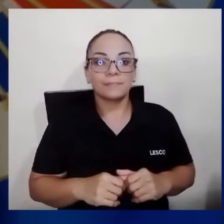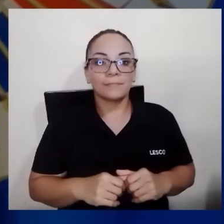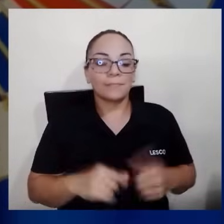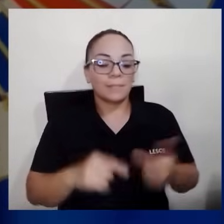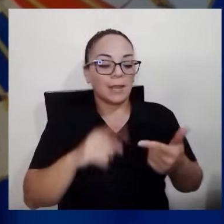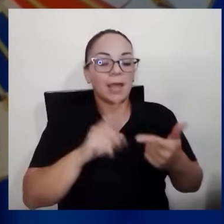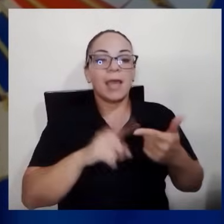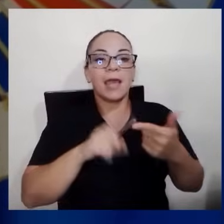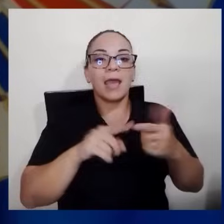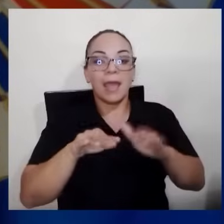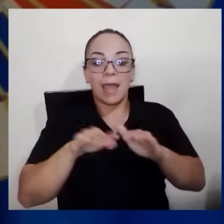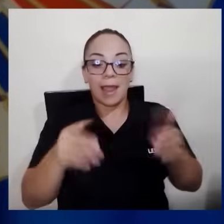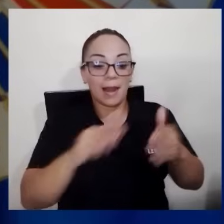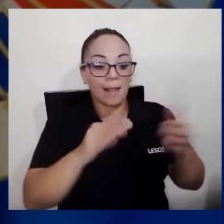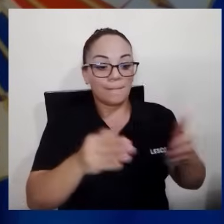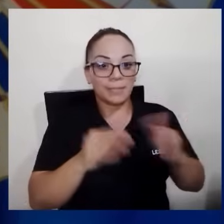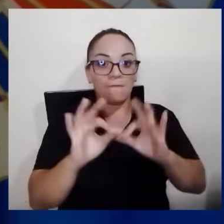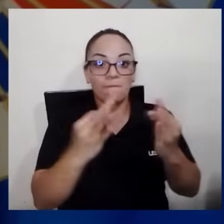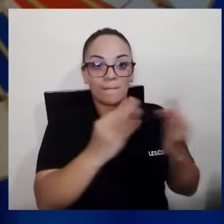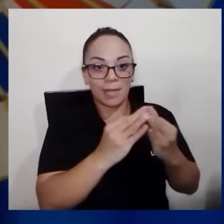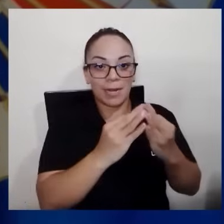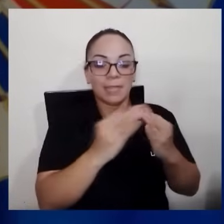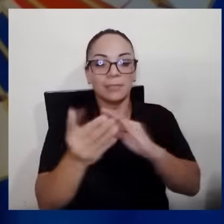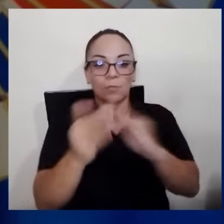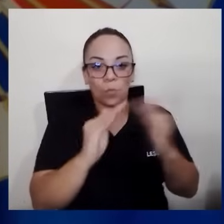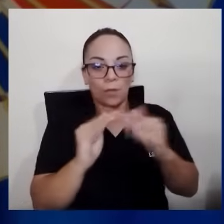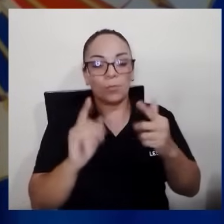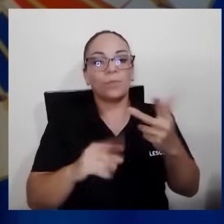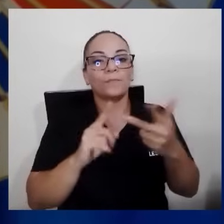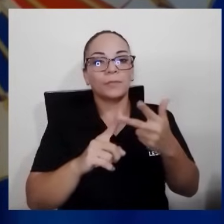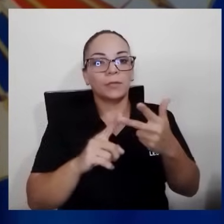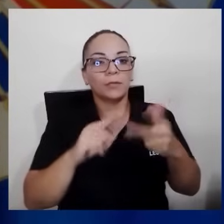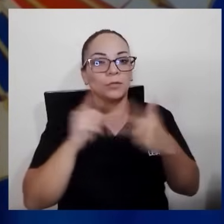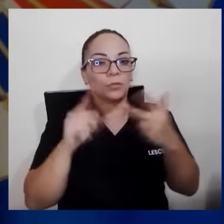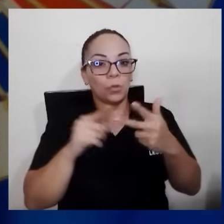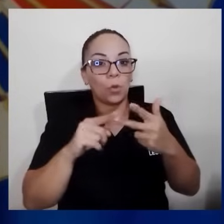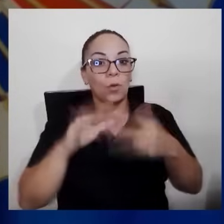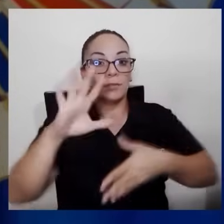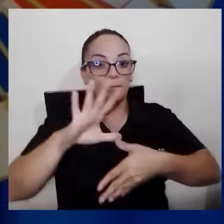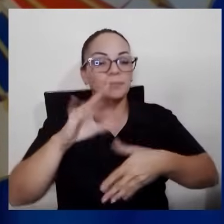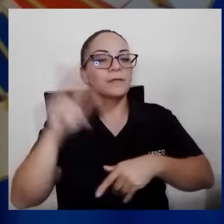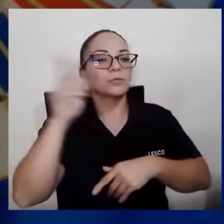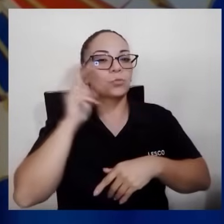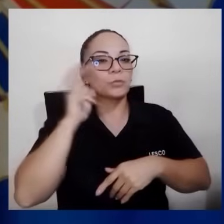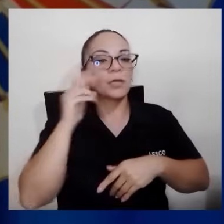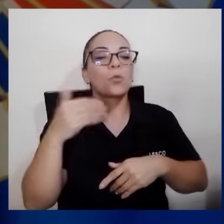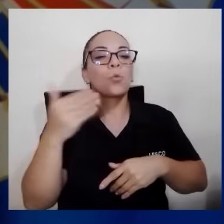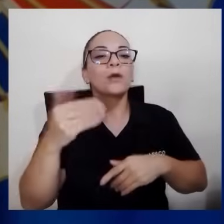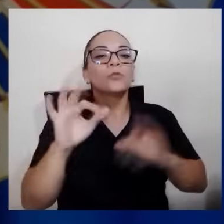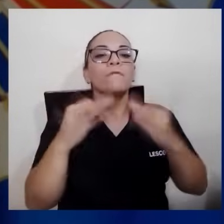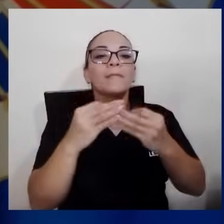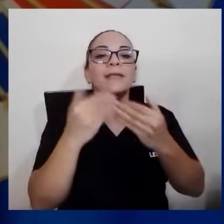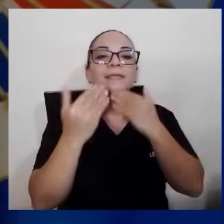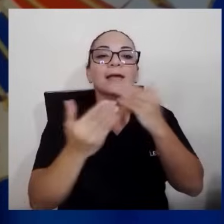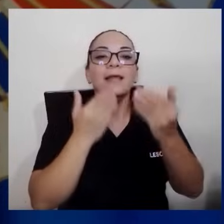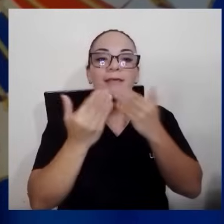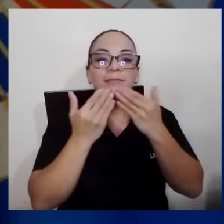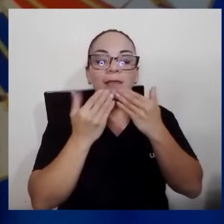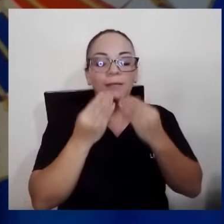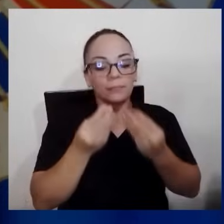en las Américas cuando las familias agradezcan por el alimento diario y el